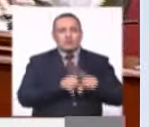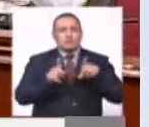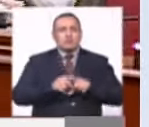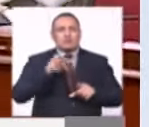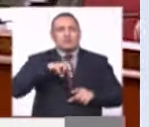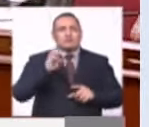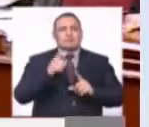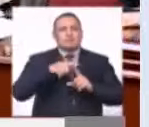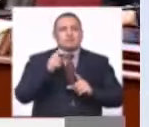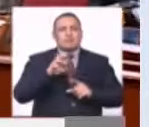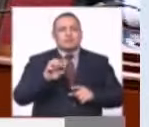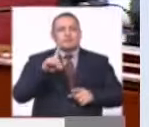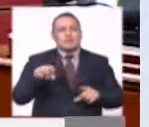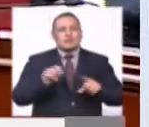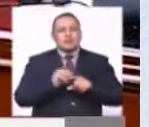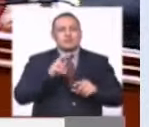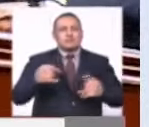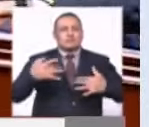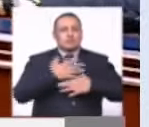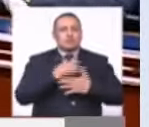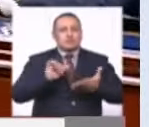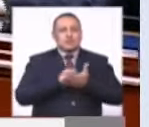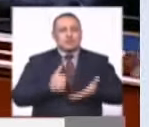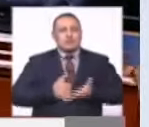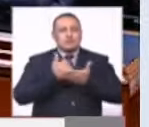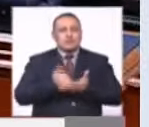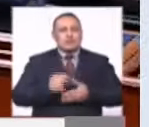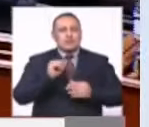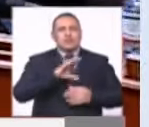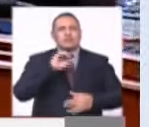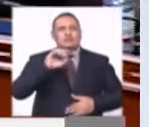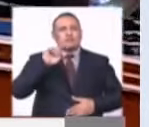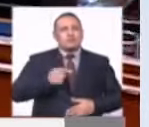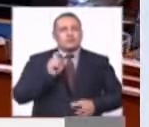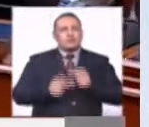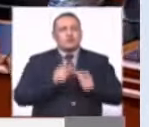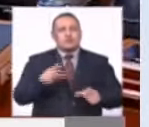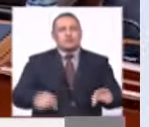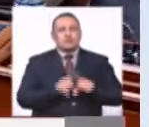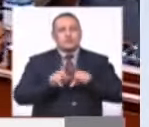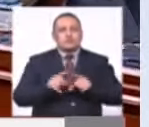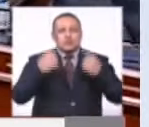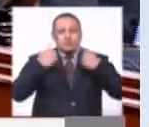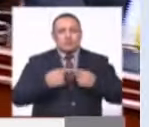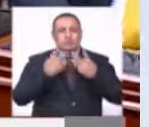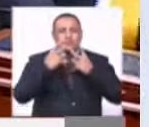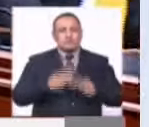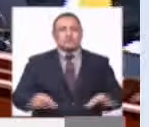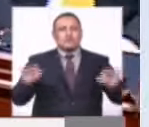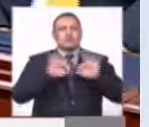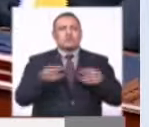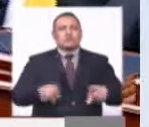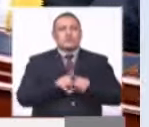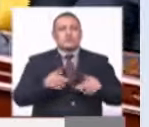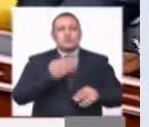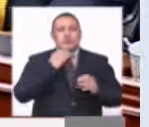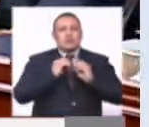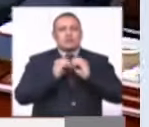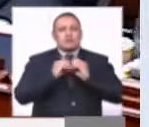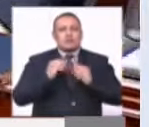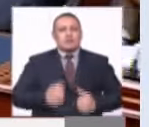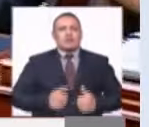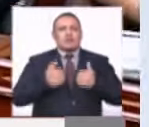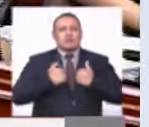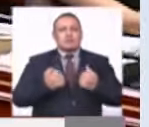PETAR 2 de Chimbote, el cual también beneficiará a 500.000 de ciudadanos. Estas iniciativas son fundamentales para mejorar la calidad de